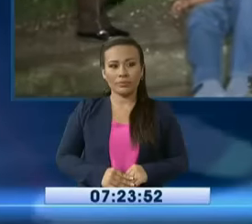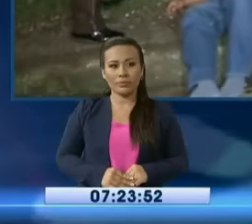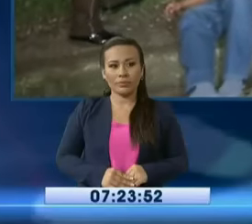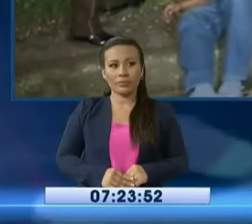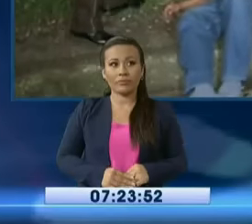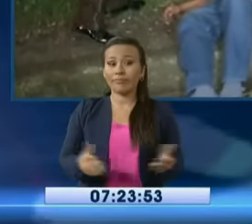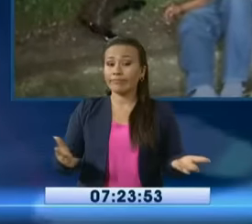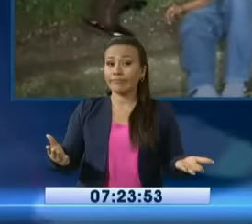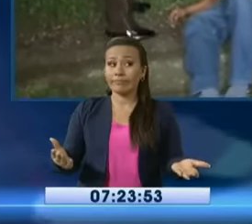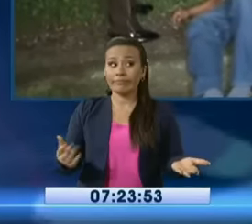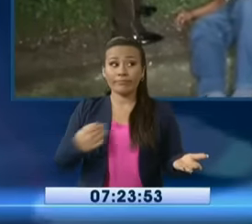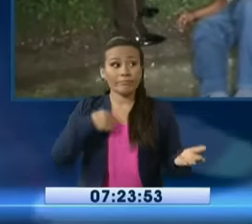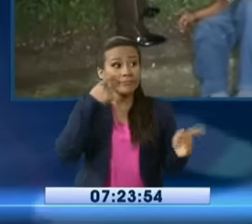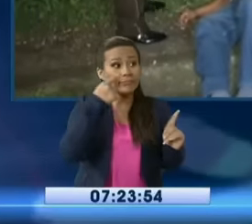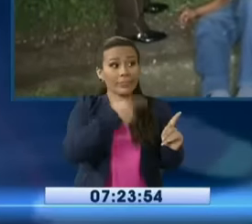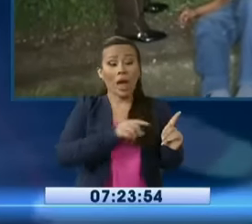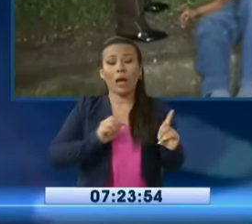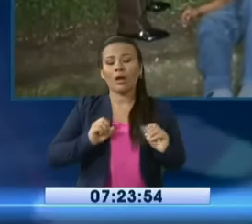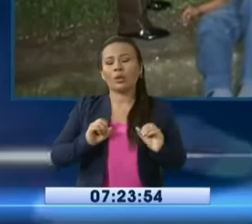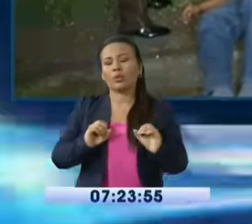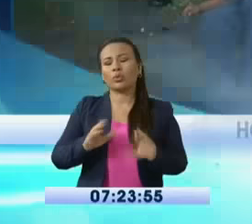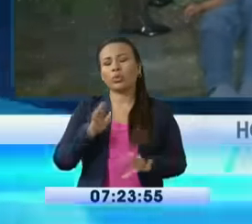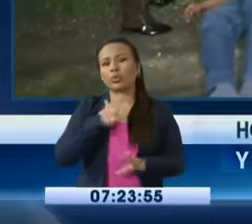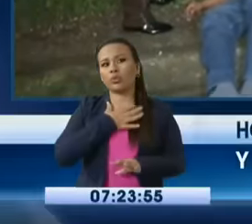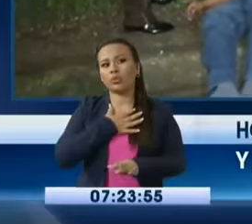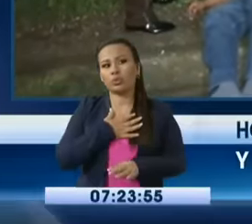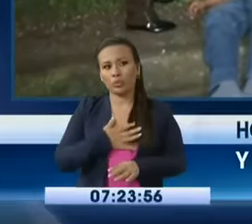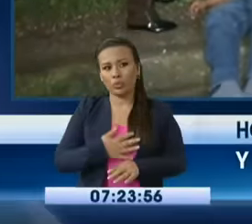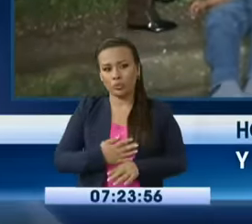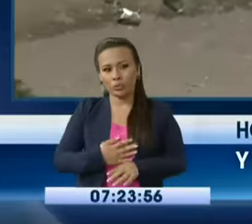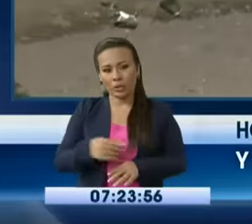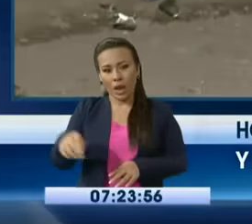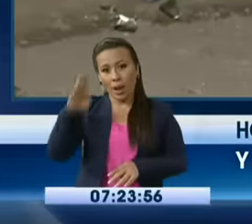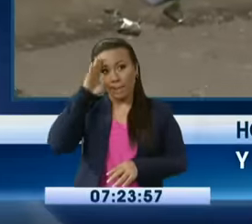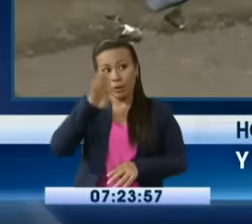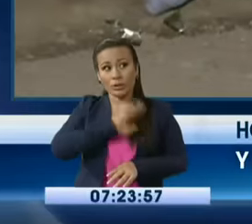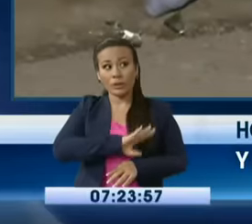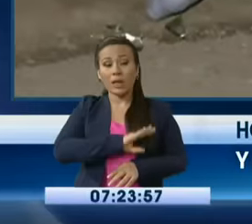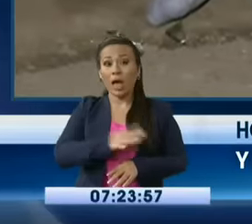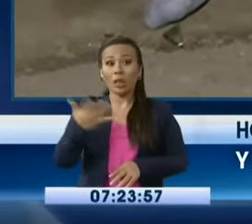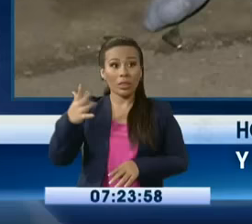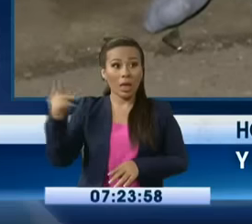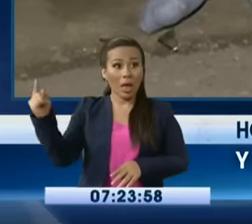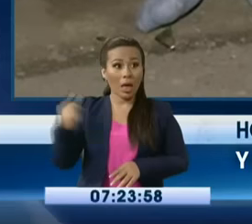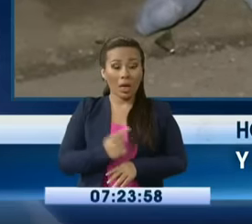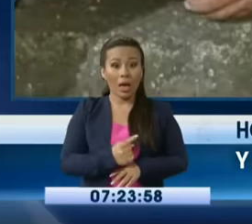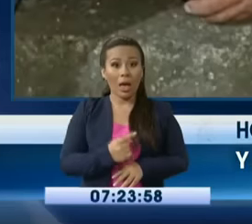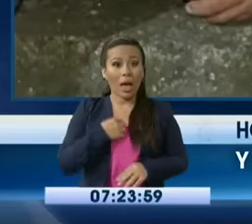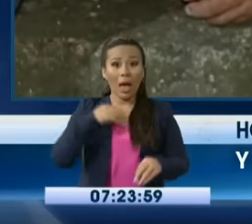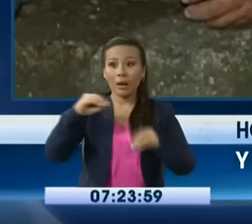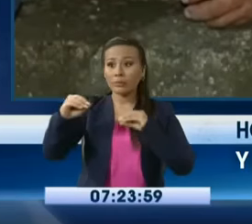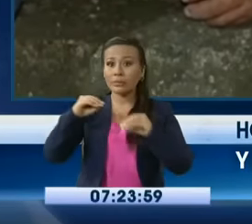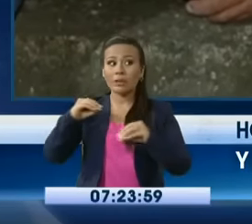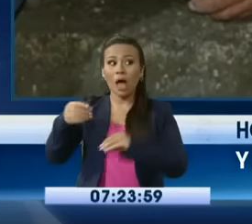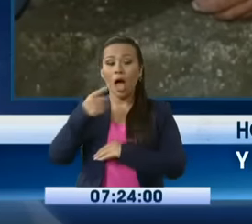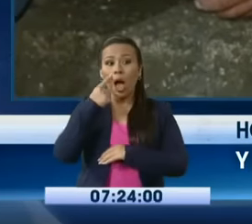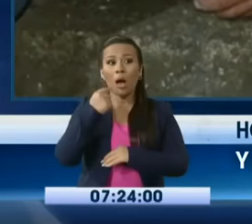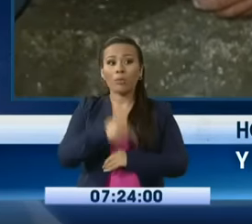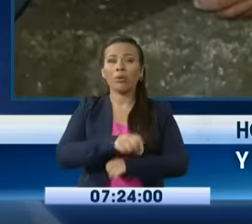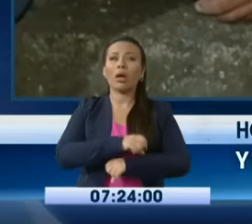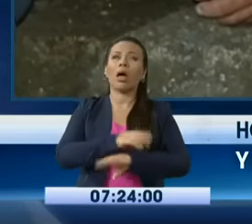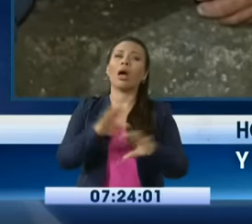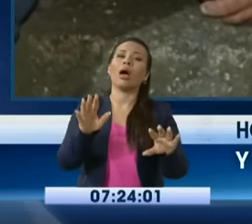Hugo Luis, oportuna la labor de la policía. Me dicen los moradores si en caso la policía no había alertado de la situación, el hombre